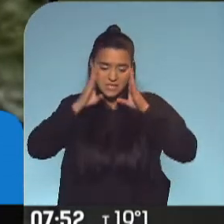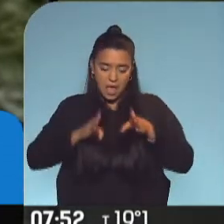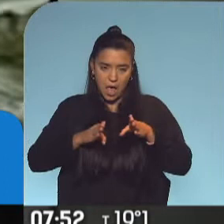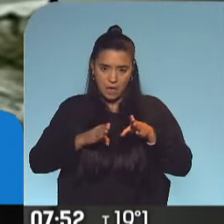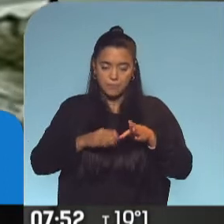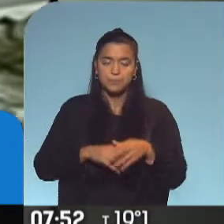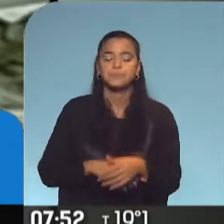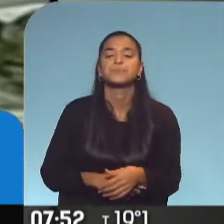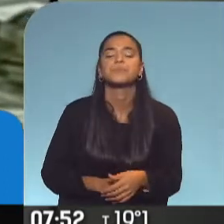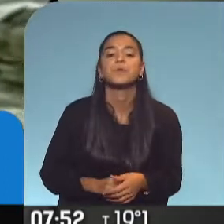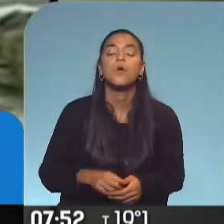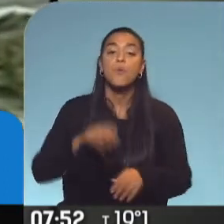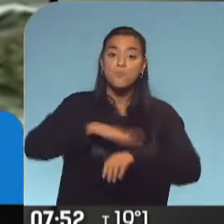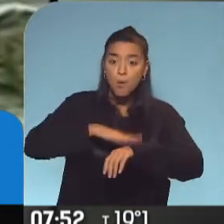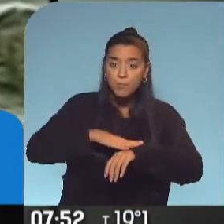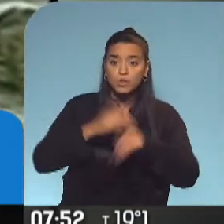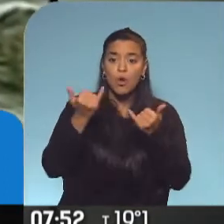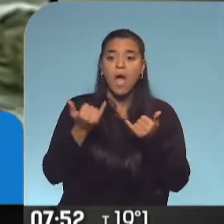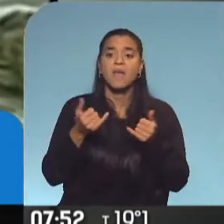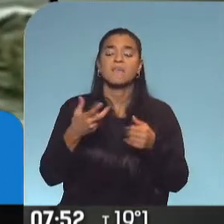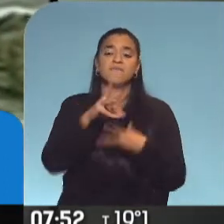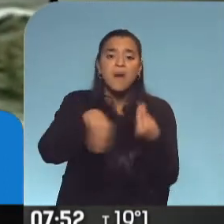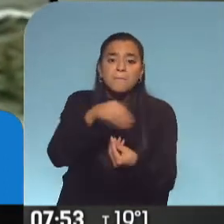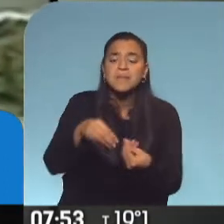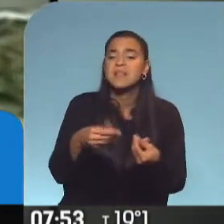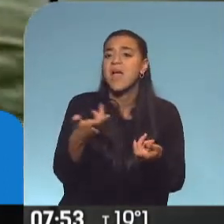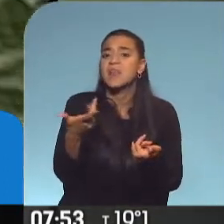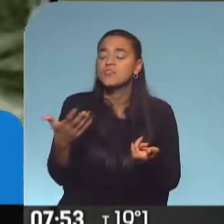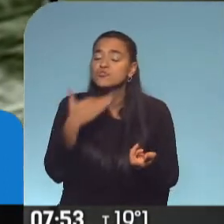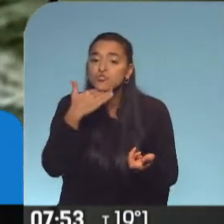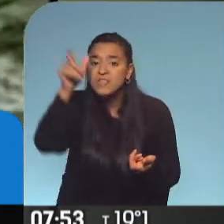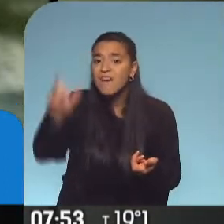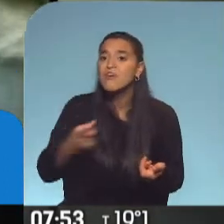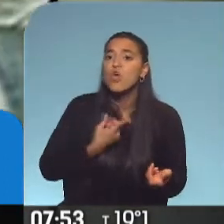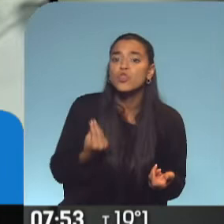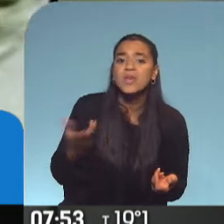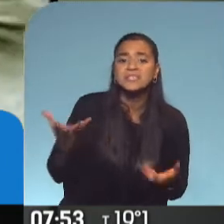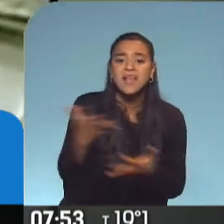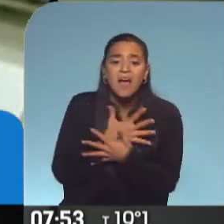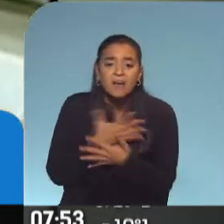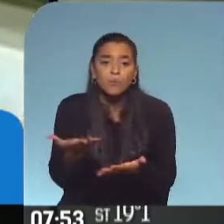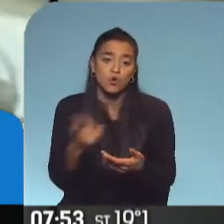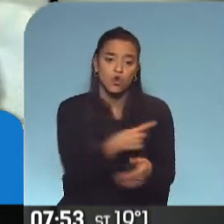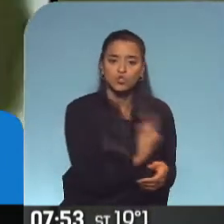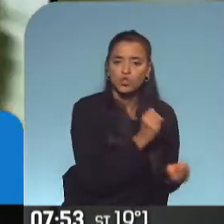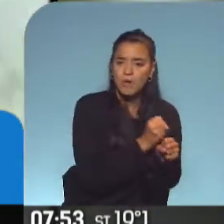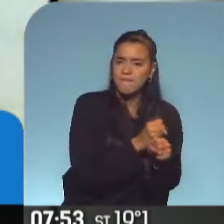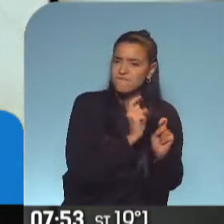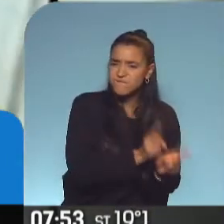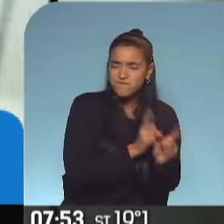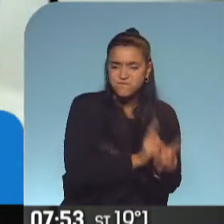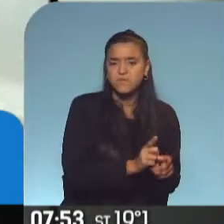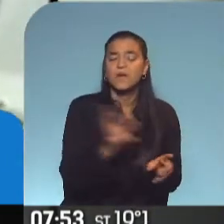el momento que hay familiares que aún no saben dónde está su ser querido y quieren saber, nuestro trabajo sigue vigente, ya que